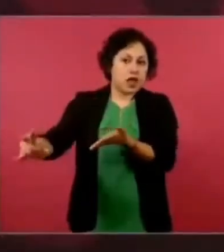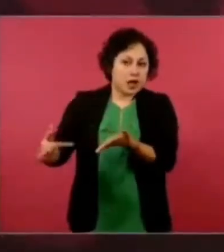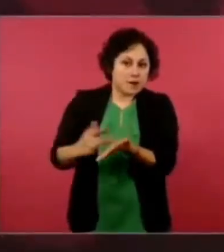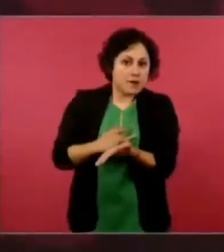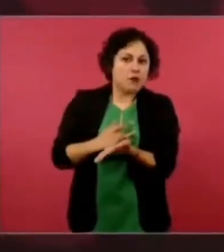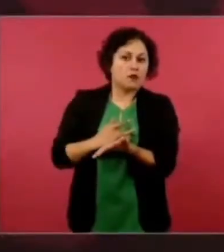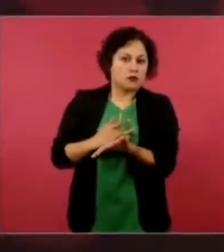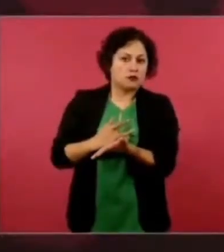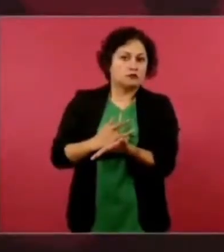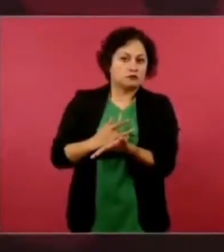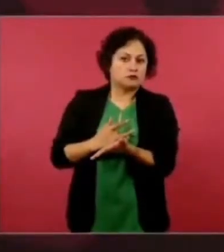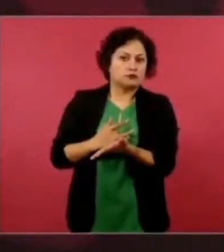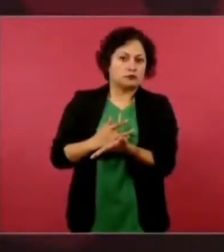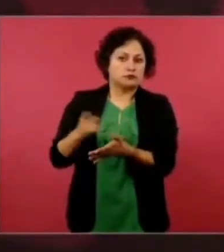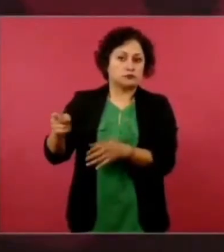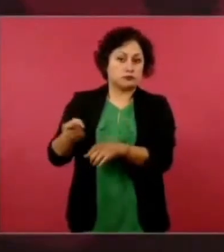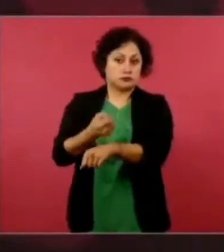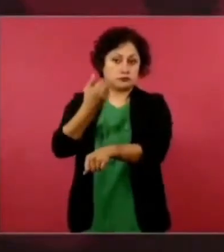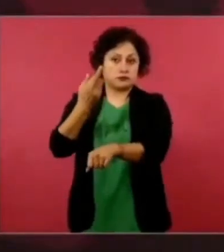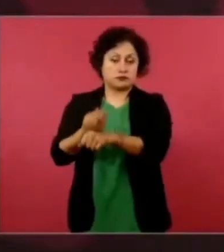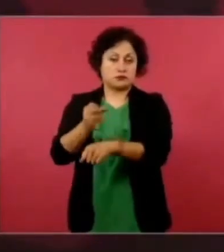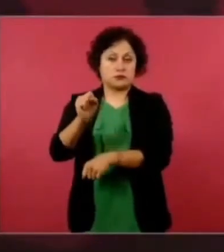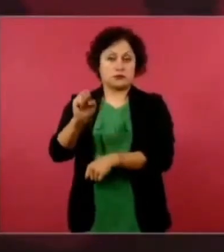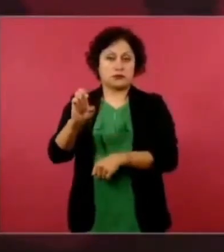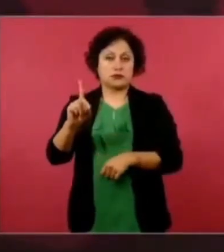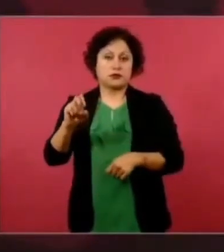la Secretaría de la Defensa.